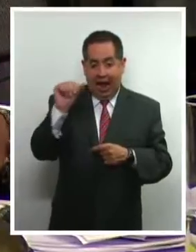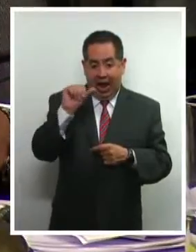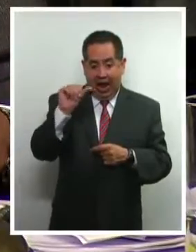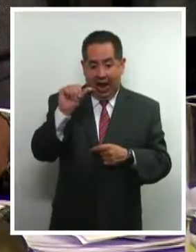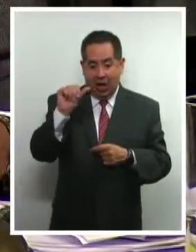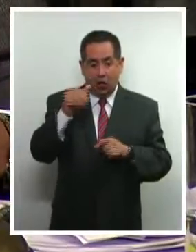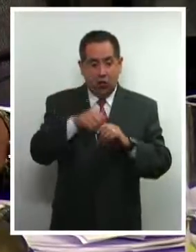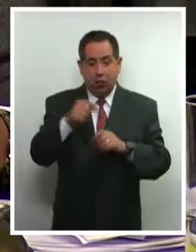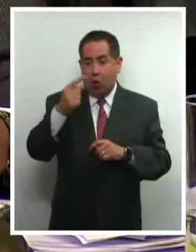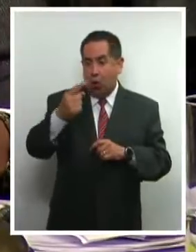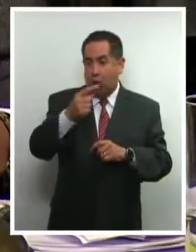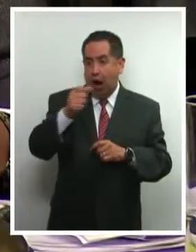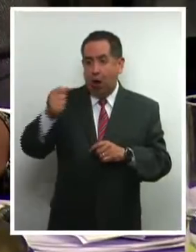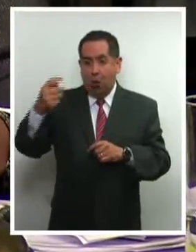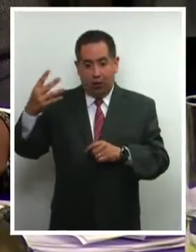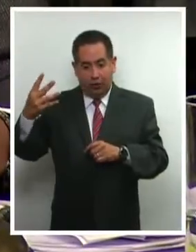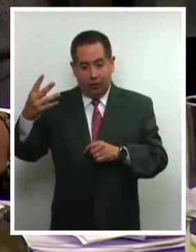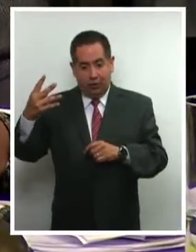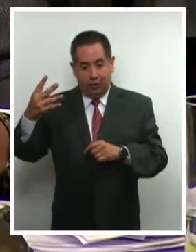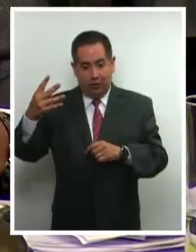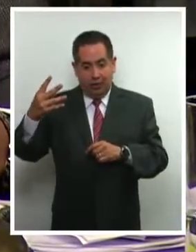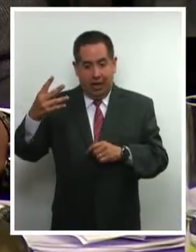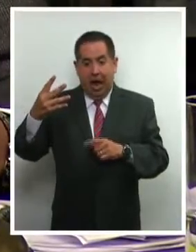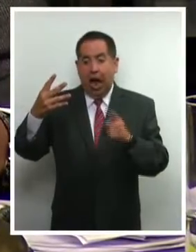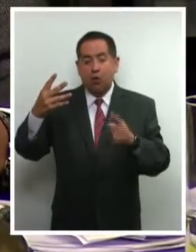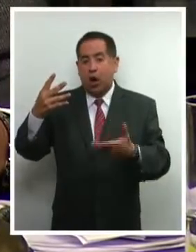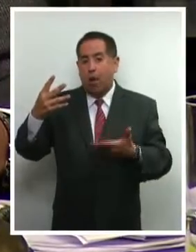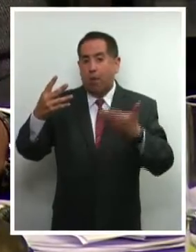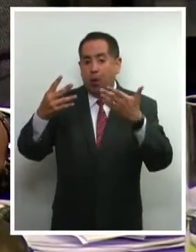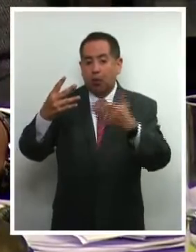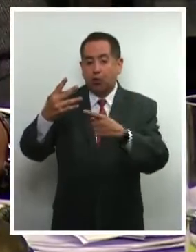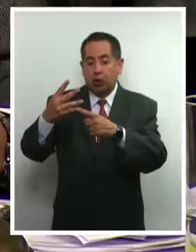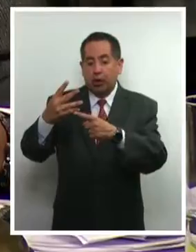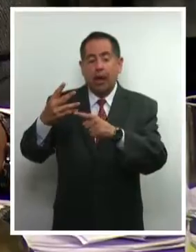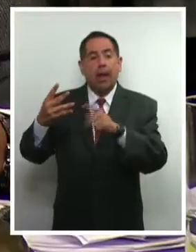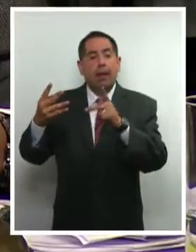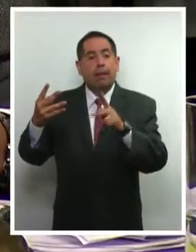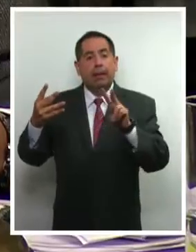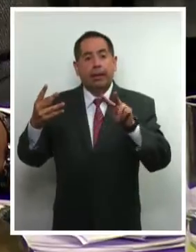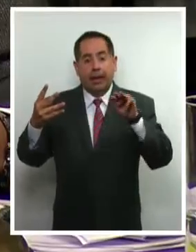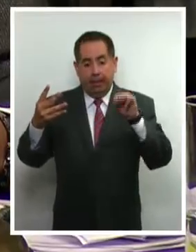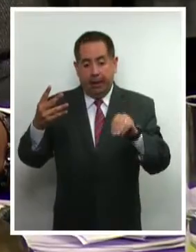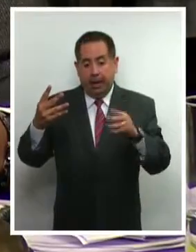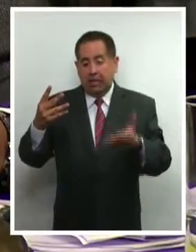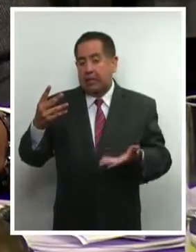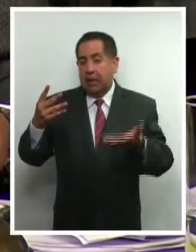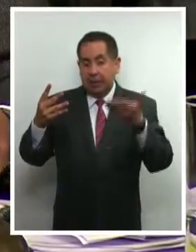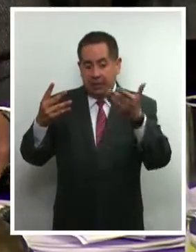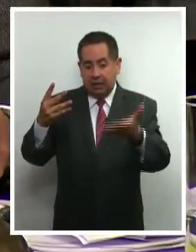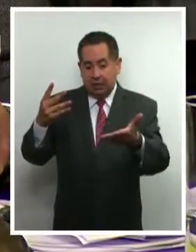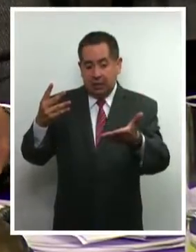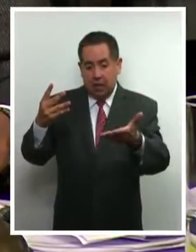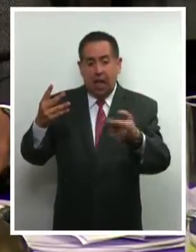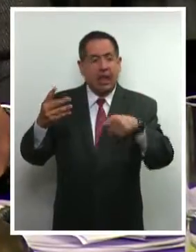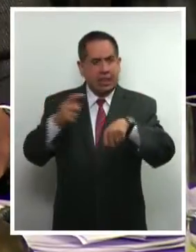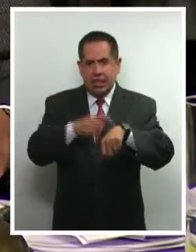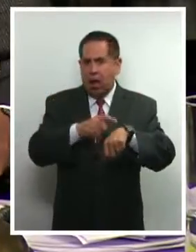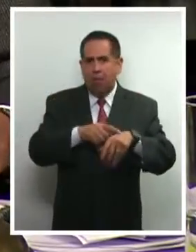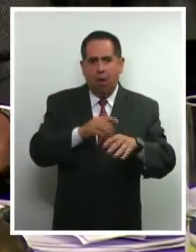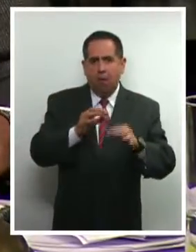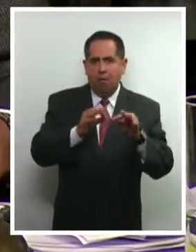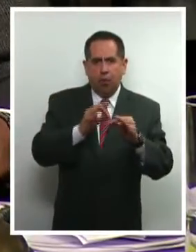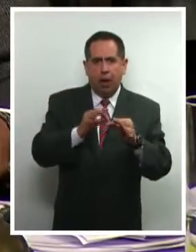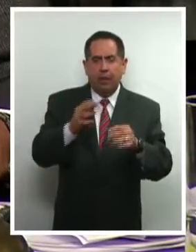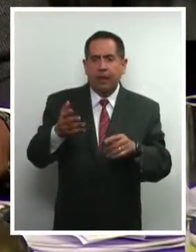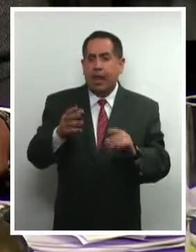los numerales 1 al 4, hay una proposición del Partido Verde que se presentó en tiempo y forma